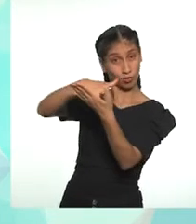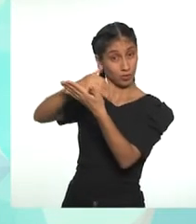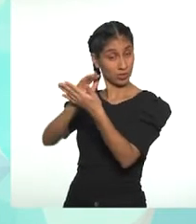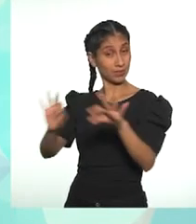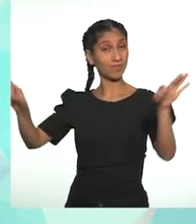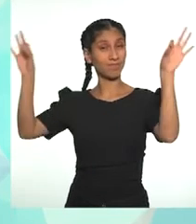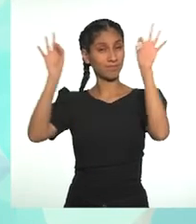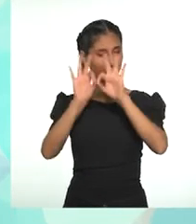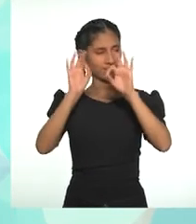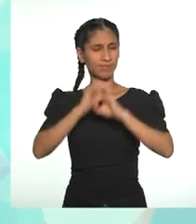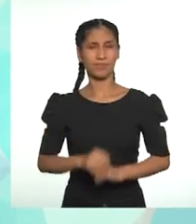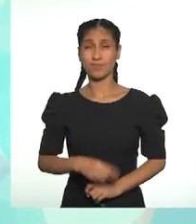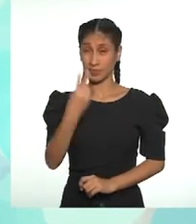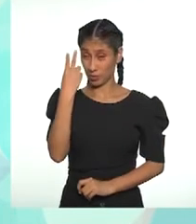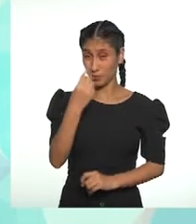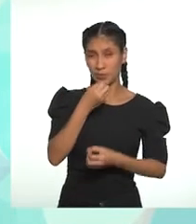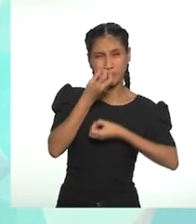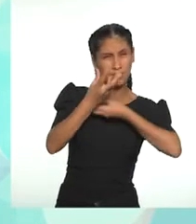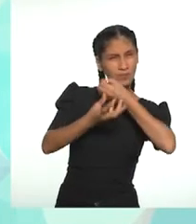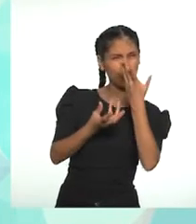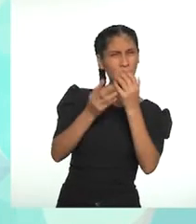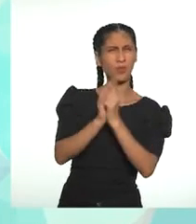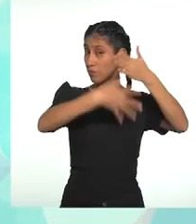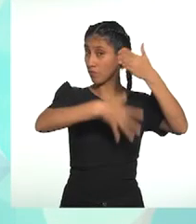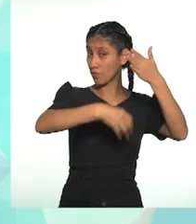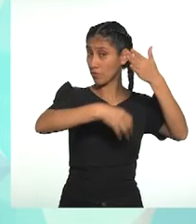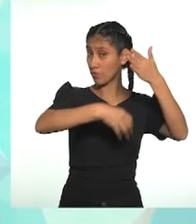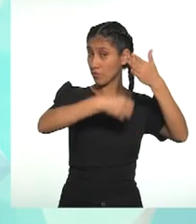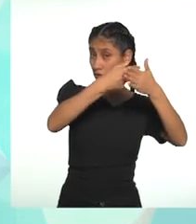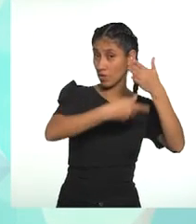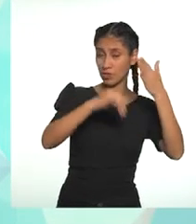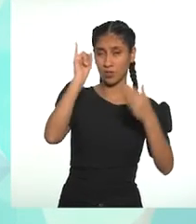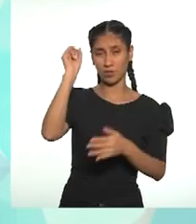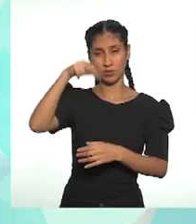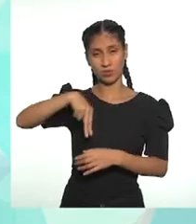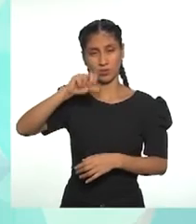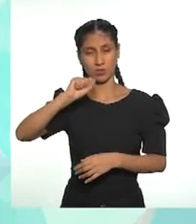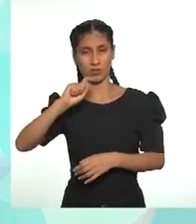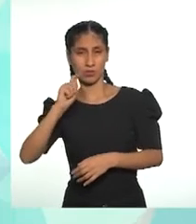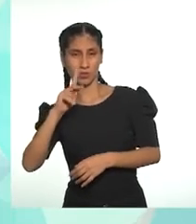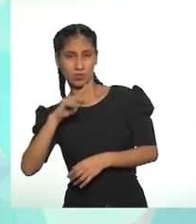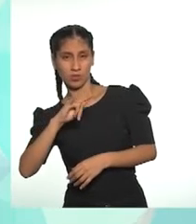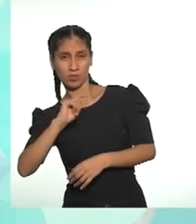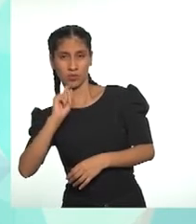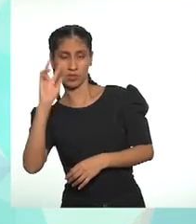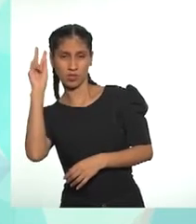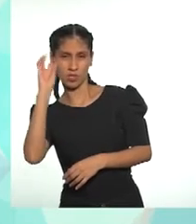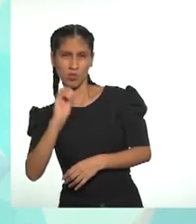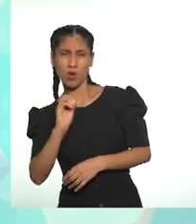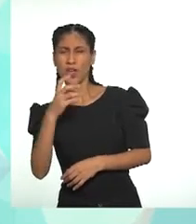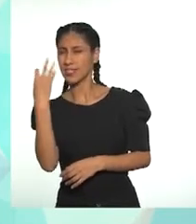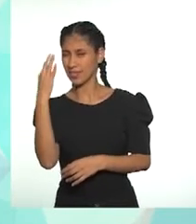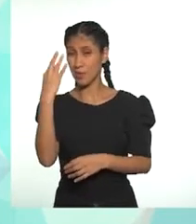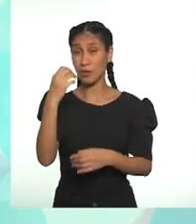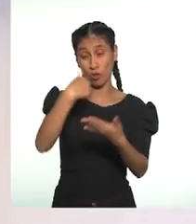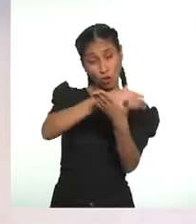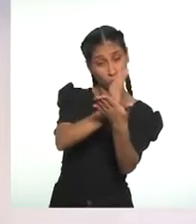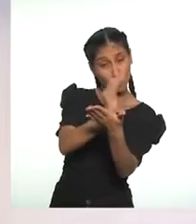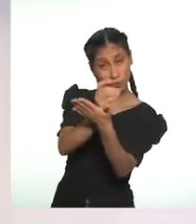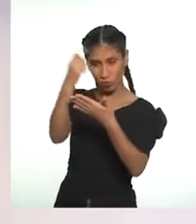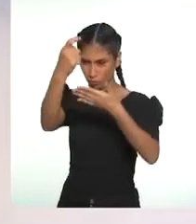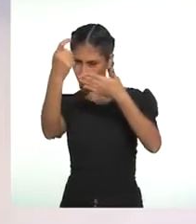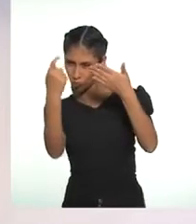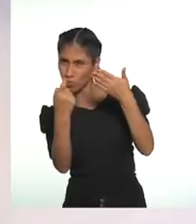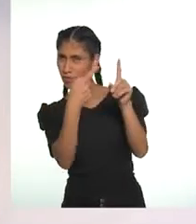también es muy importante. Bien, como han mencionado, un tipo de texto instructivo que vemos bastante seguido son las recetas.